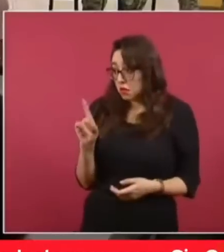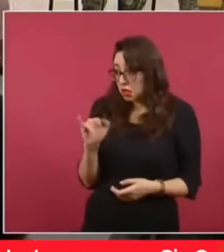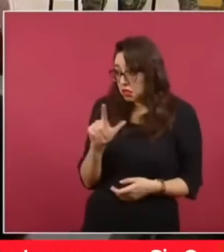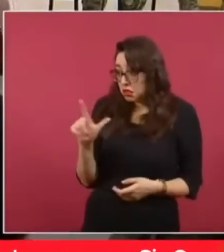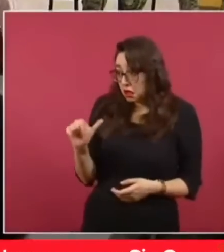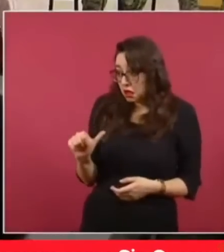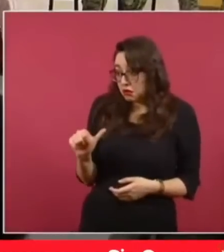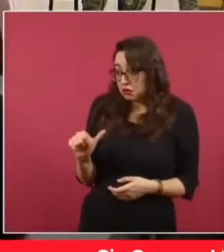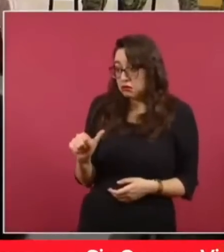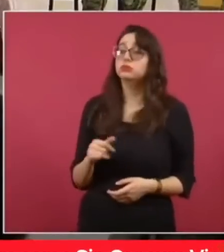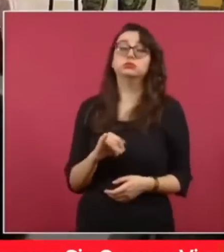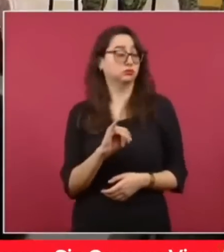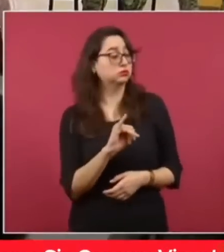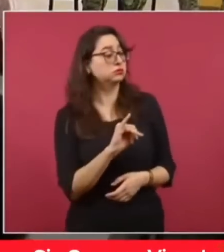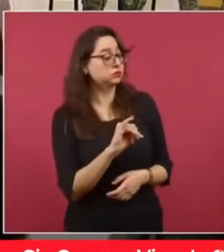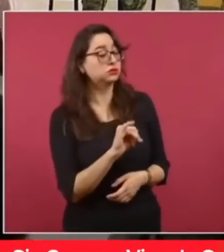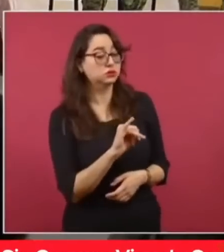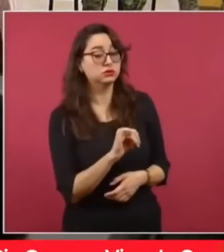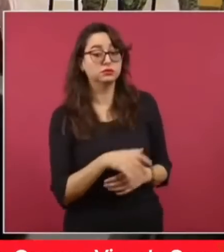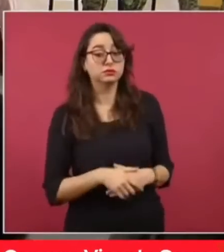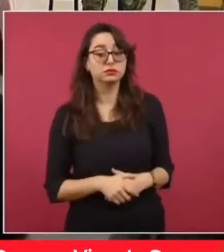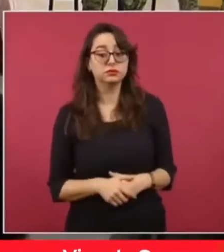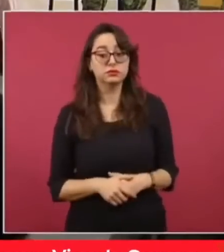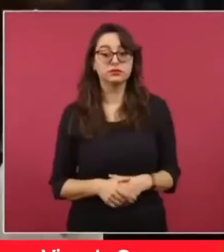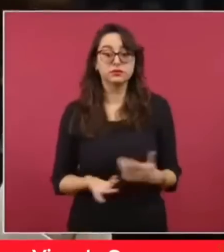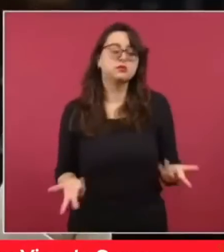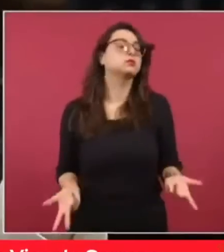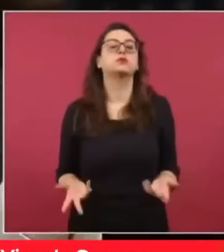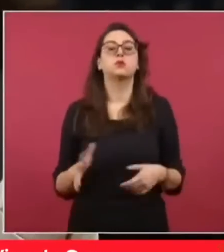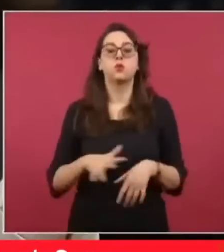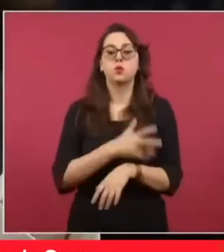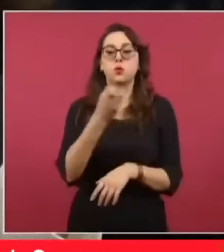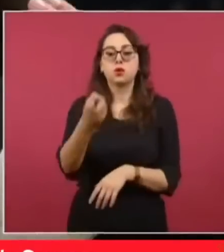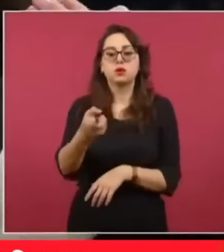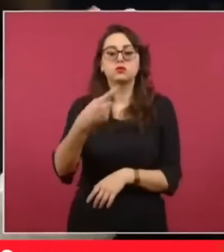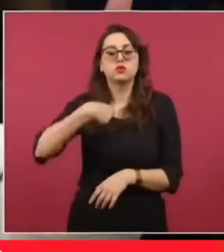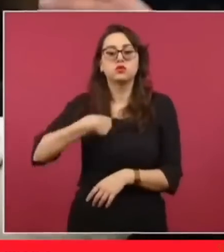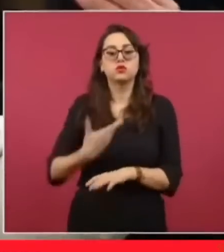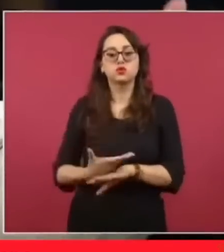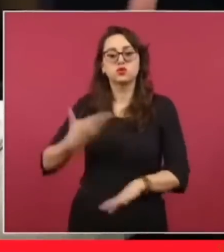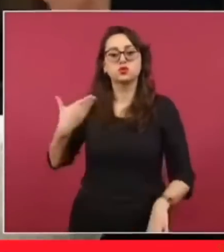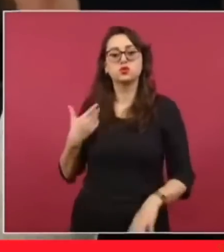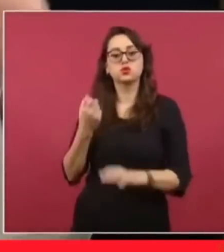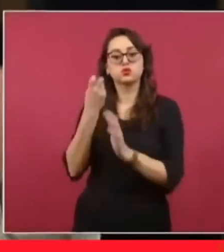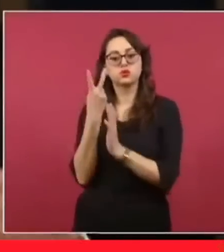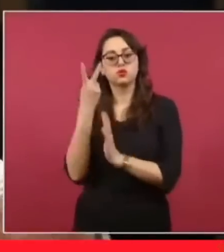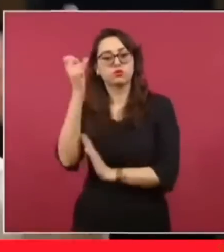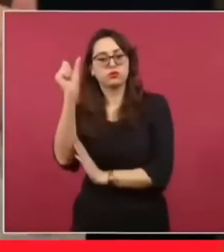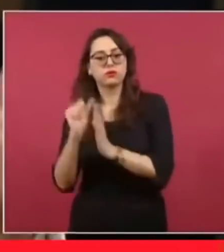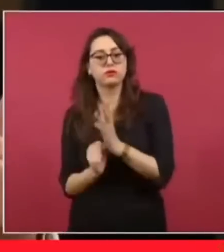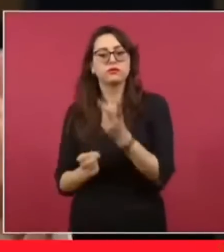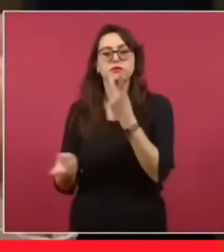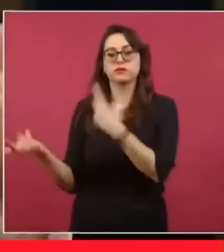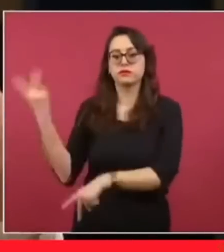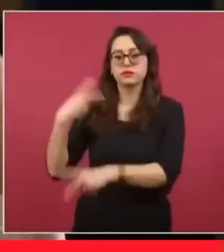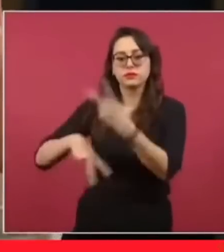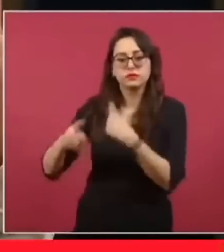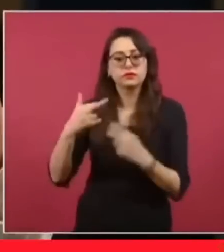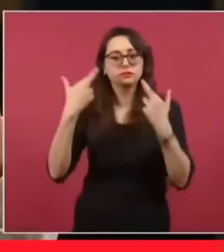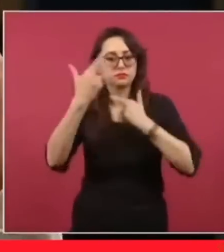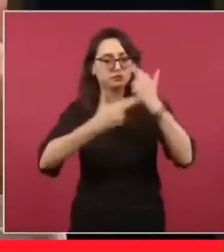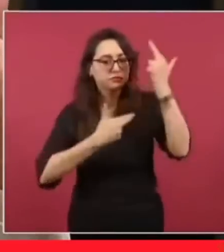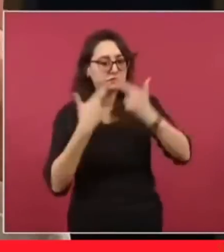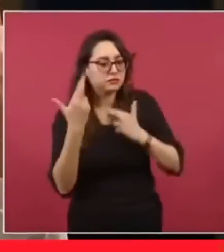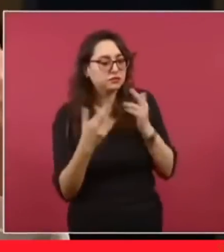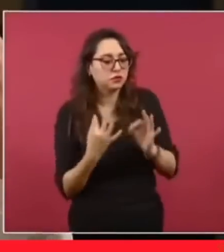Ok. Sí. Digo, es que por eso vino a la comisión hace unos meses, porque vino a darle seguimiento al cumplimiento, que es lo que